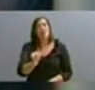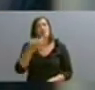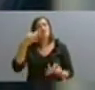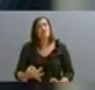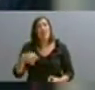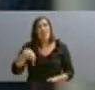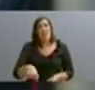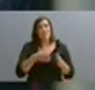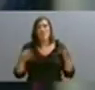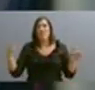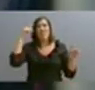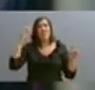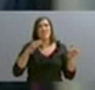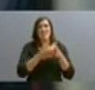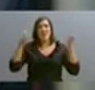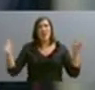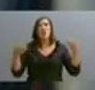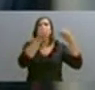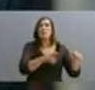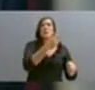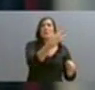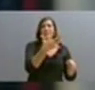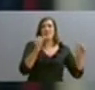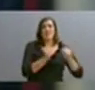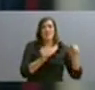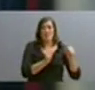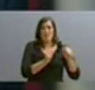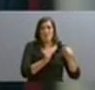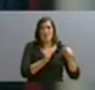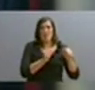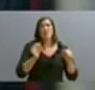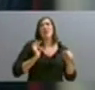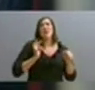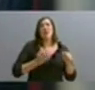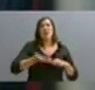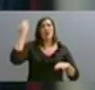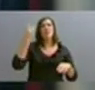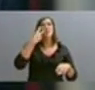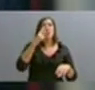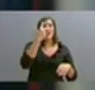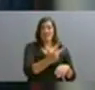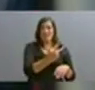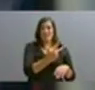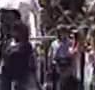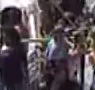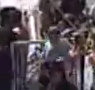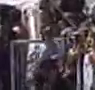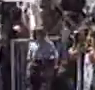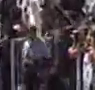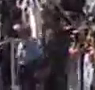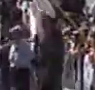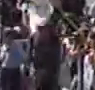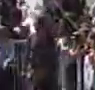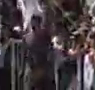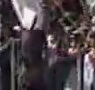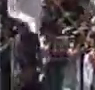que esta década, la iniciada el 25 de mayo del año 2003, es la década ganada por